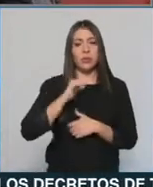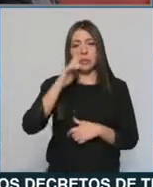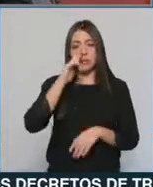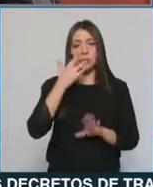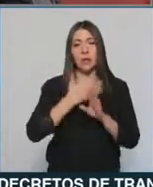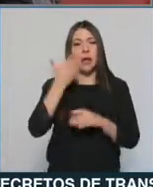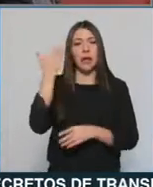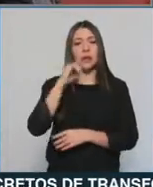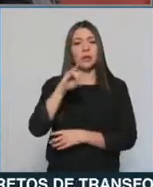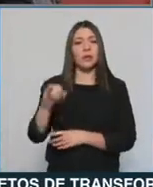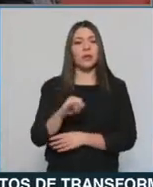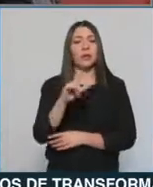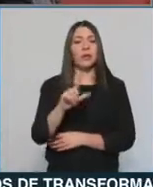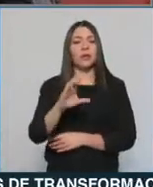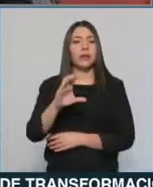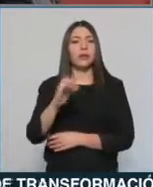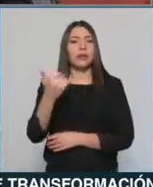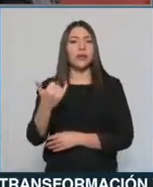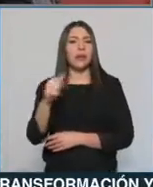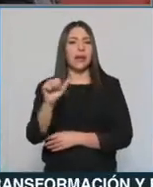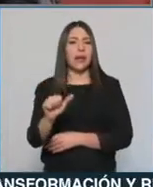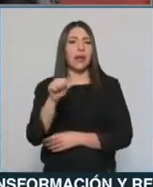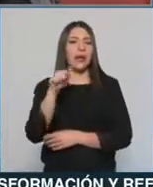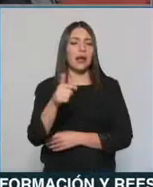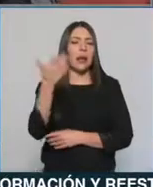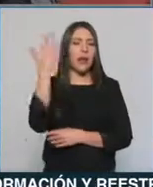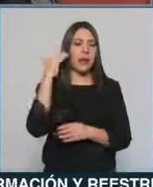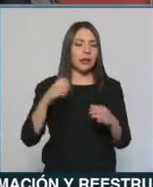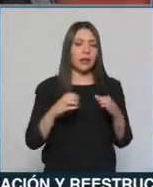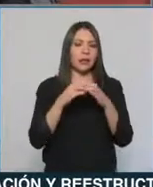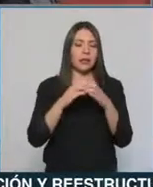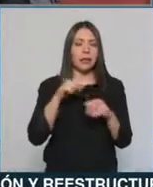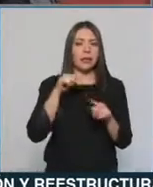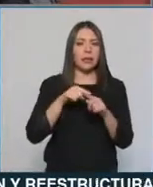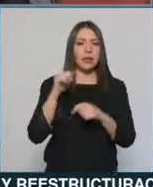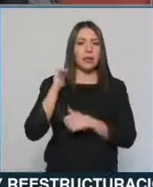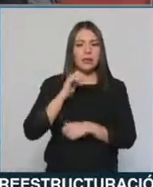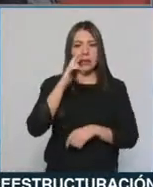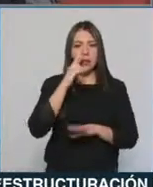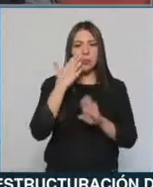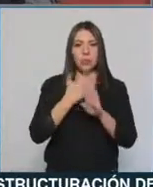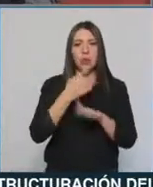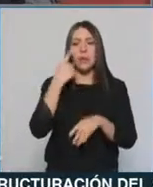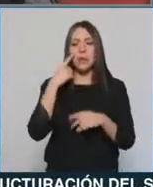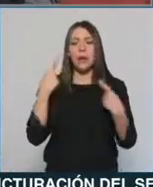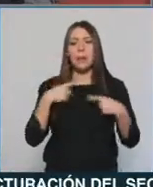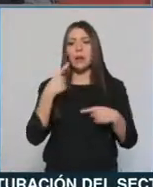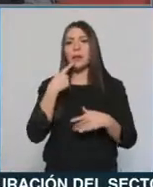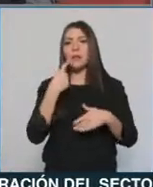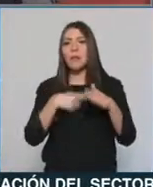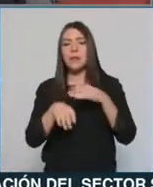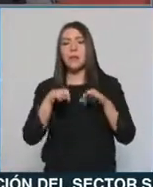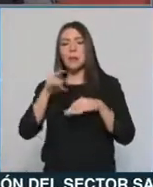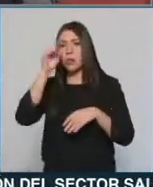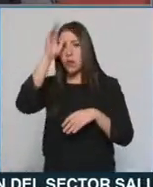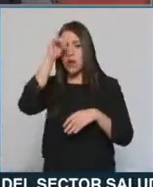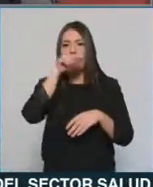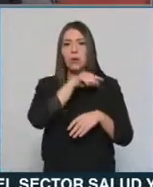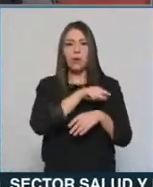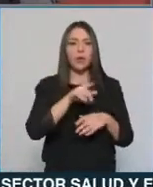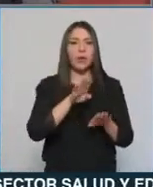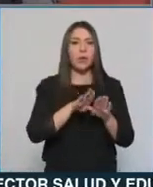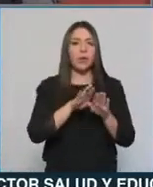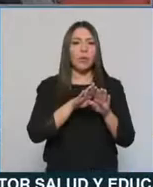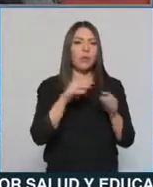Arbitraje. La Junta de Conciliación y Arbitraje a lo mejor fue un esquema muy eficaz en algún tiempo, pero ya en la actualidad como que está un poco desfasado a la realidad